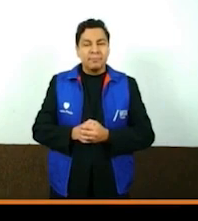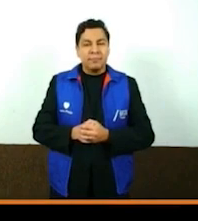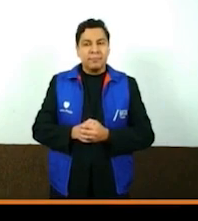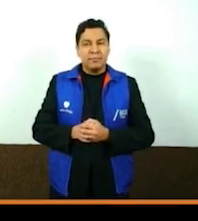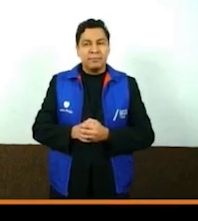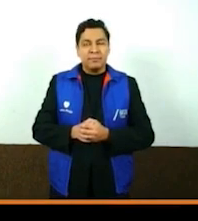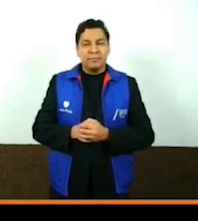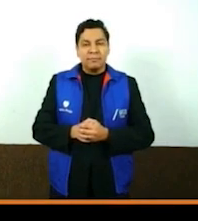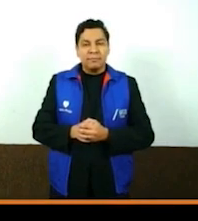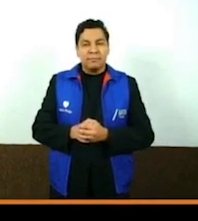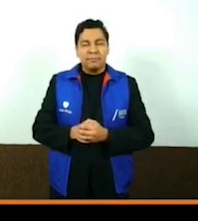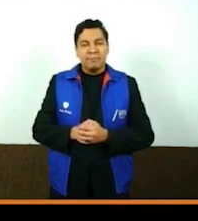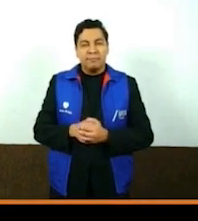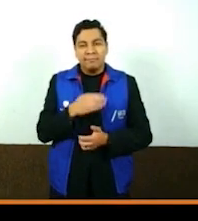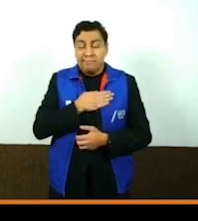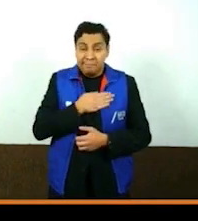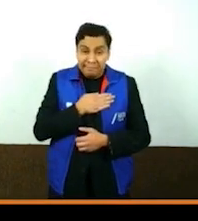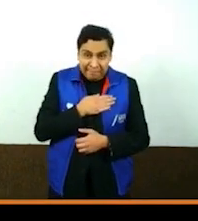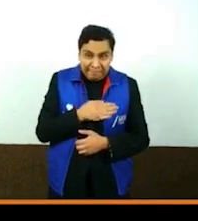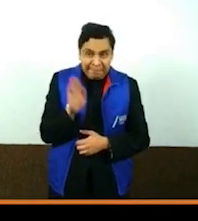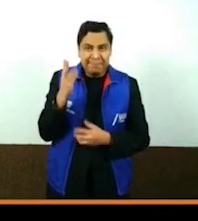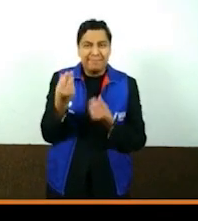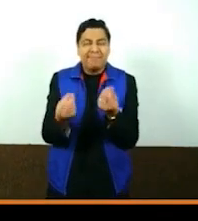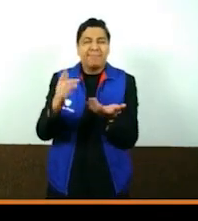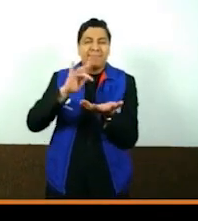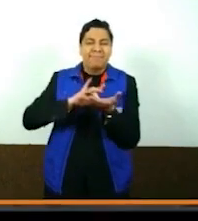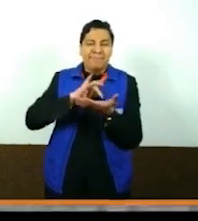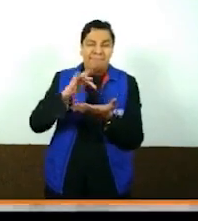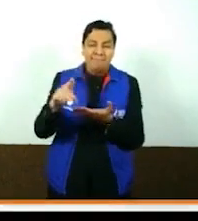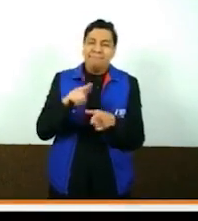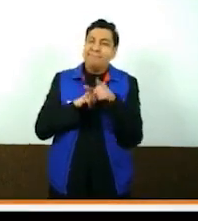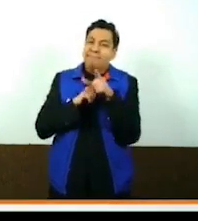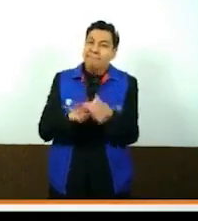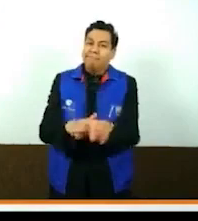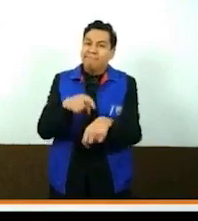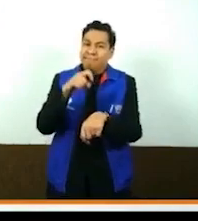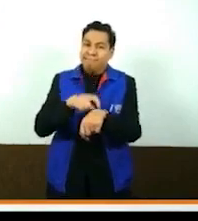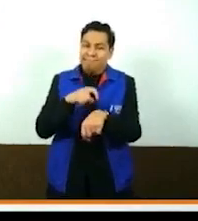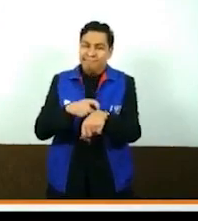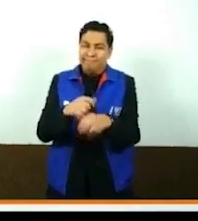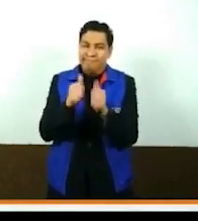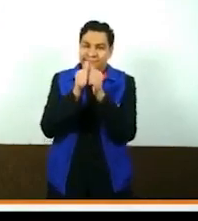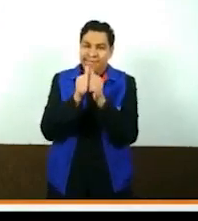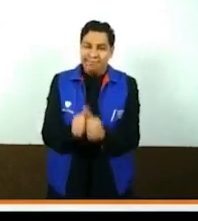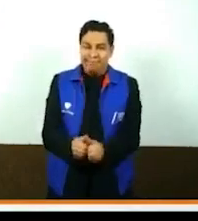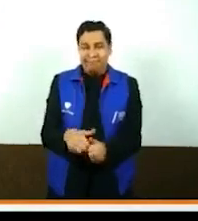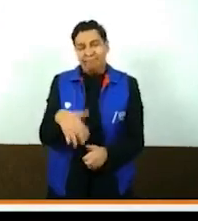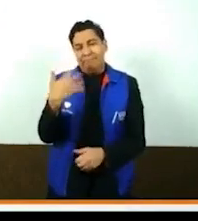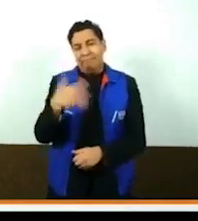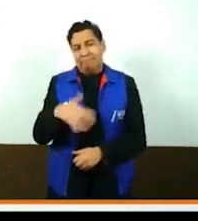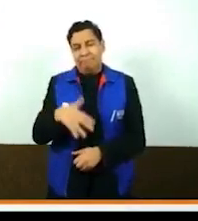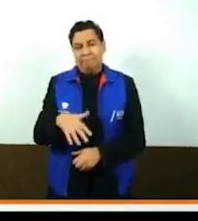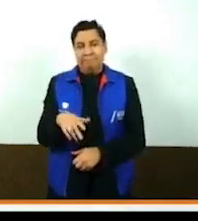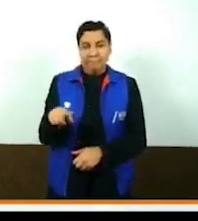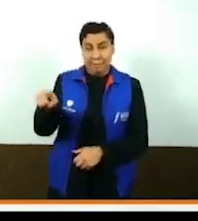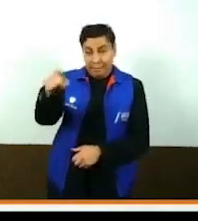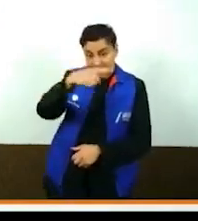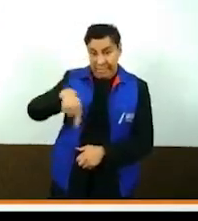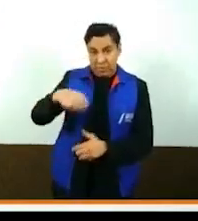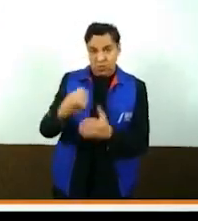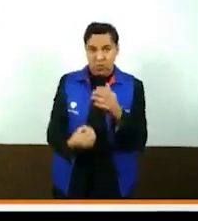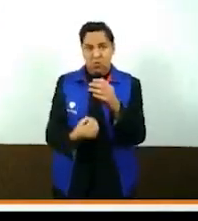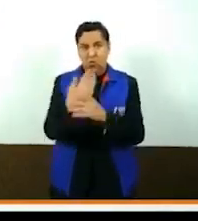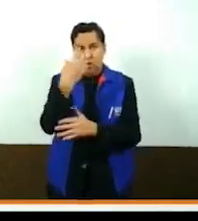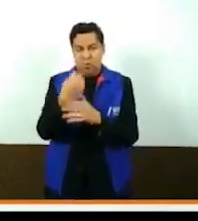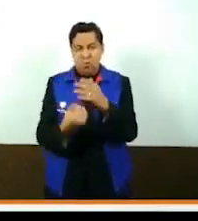Bueno, pues muchas gracias a todos por seguir aquí, ¿no? Y realmente premiar a estos consultores que